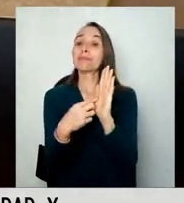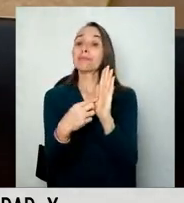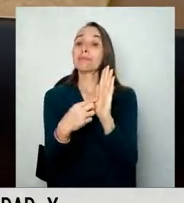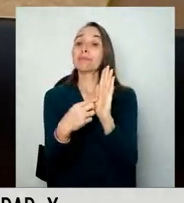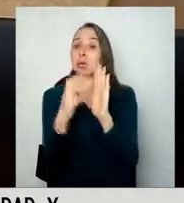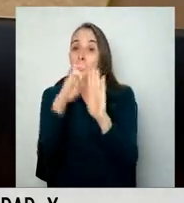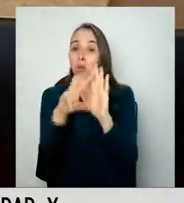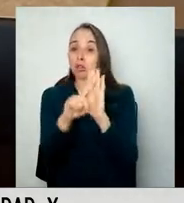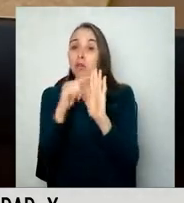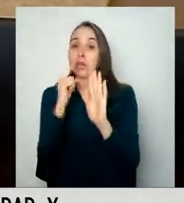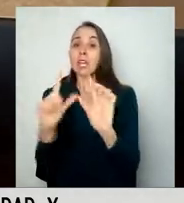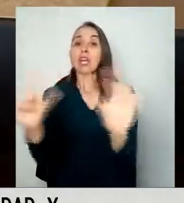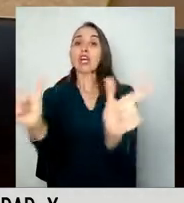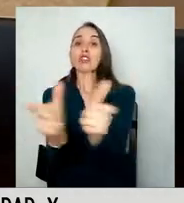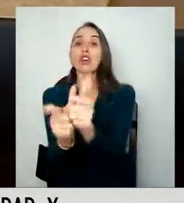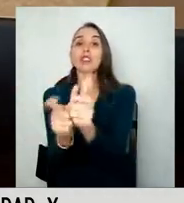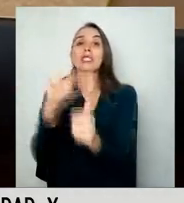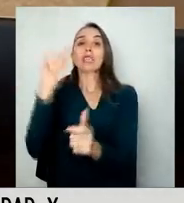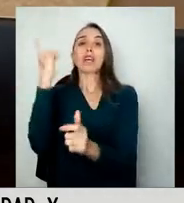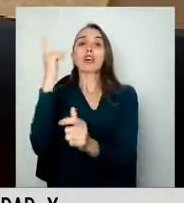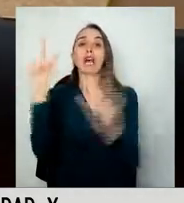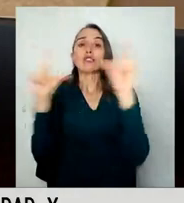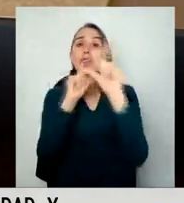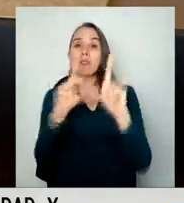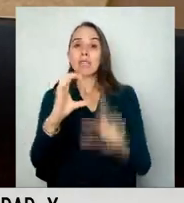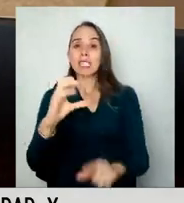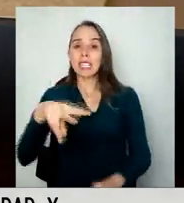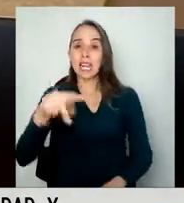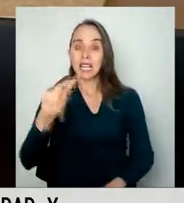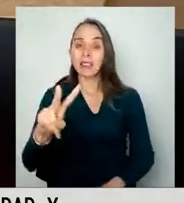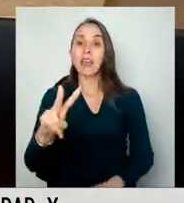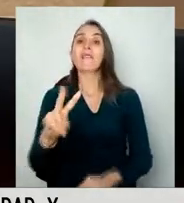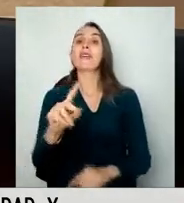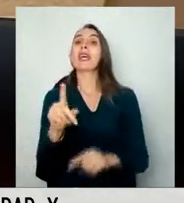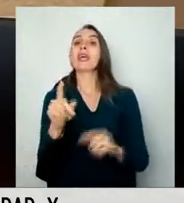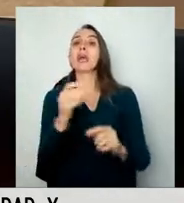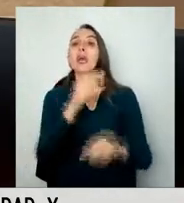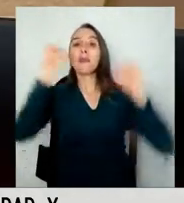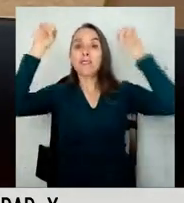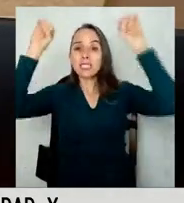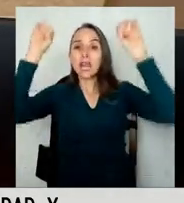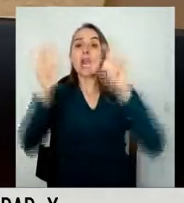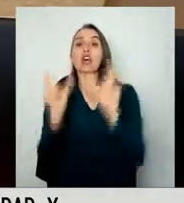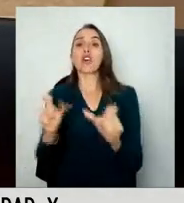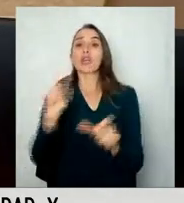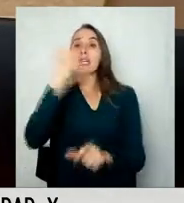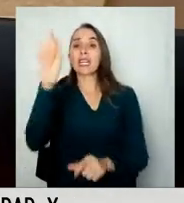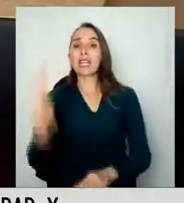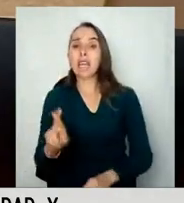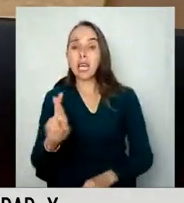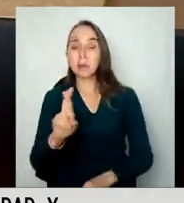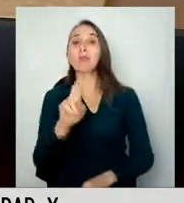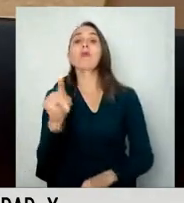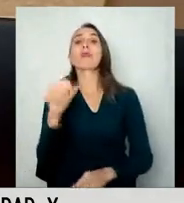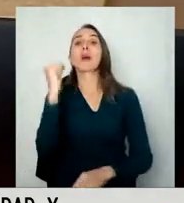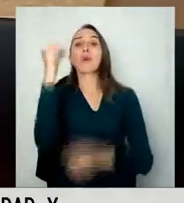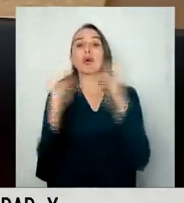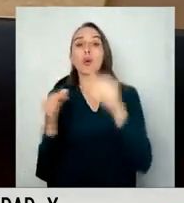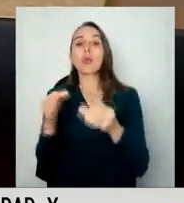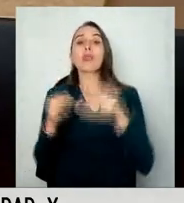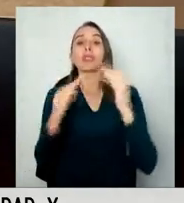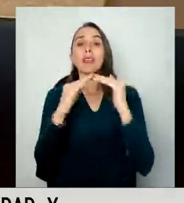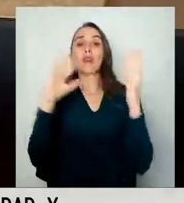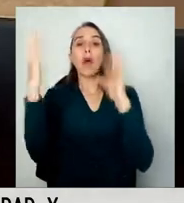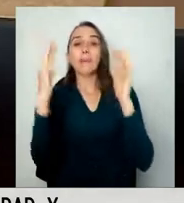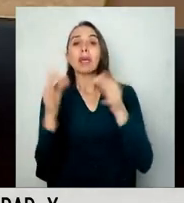el Consejo Nacional de televisión El Congreso Nacional al ministerio público la contraloría general de la república el poder judicial o el tribunal ambiental el tribunal de la libre